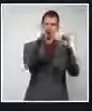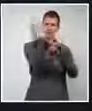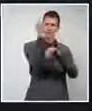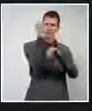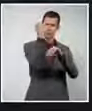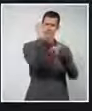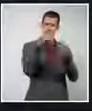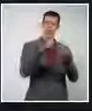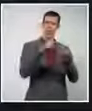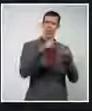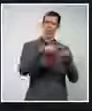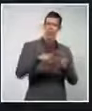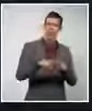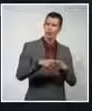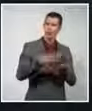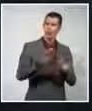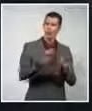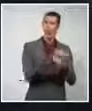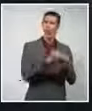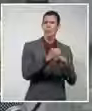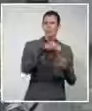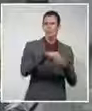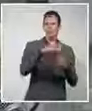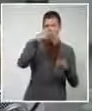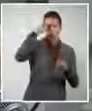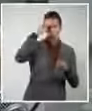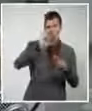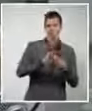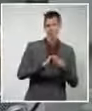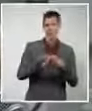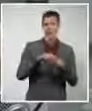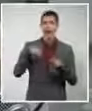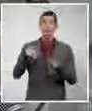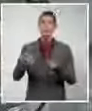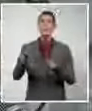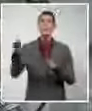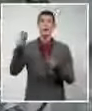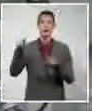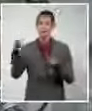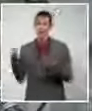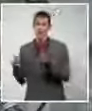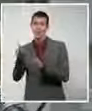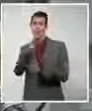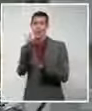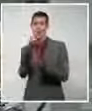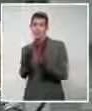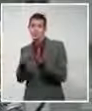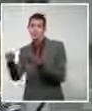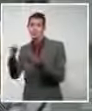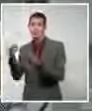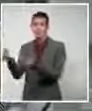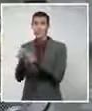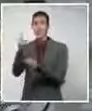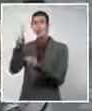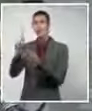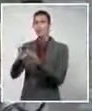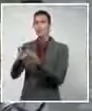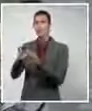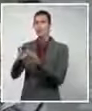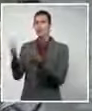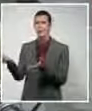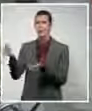3 días porque antes en realidad usted estaba consumiendo 2.3 gigas. En los últimos meses, Etexa ha provisionado un grupo importante de clientes